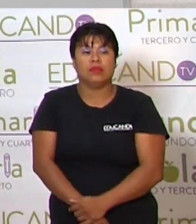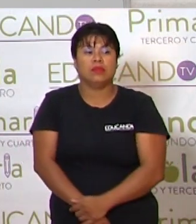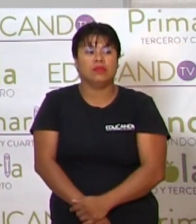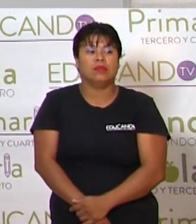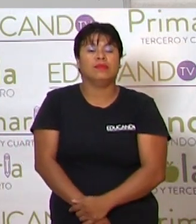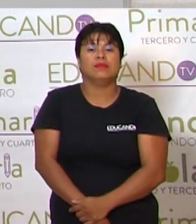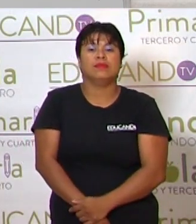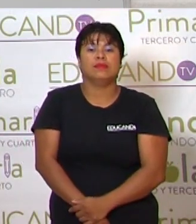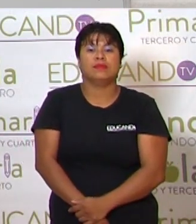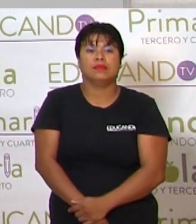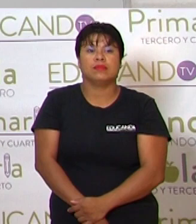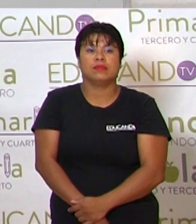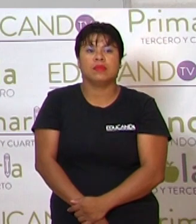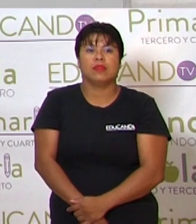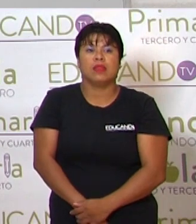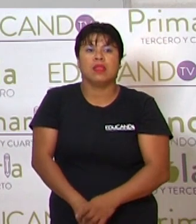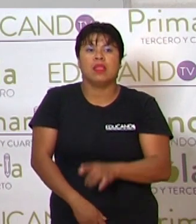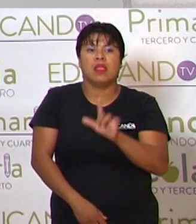la